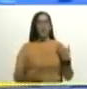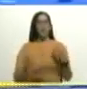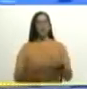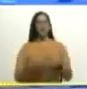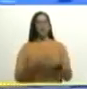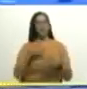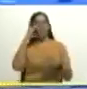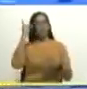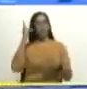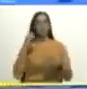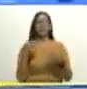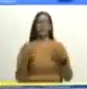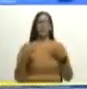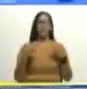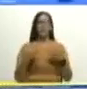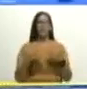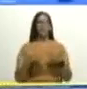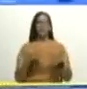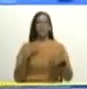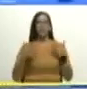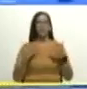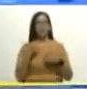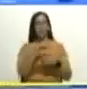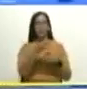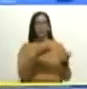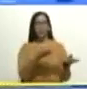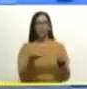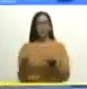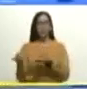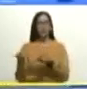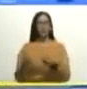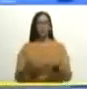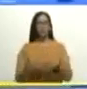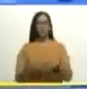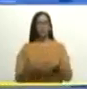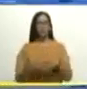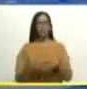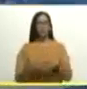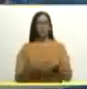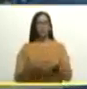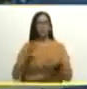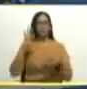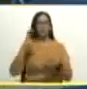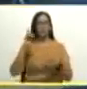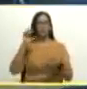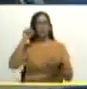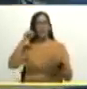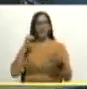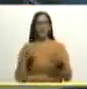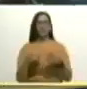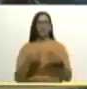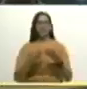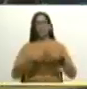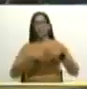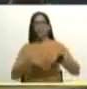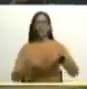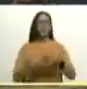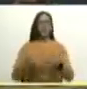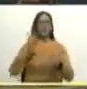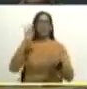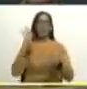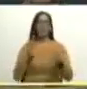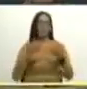ejecutiva normalmente en los eventos que ustedes la invitan, de Fedecámaras, con Industria, con Secomercio,